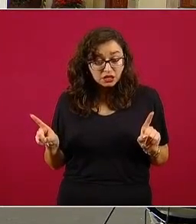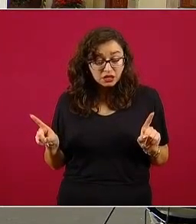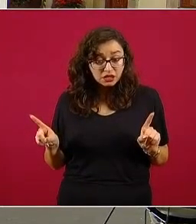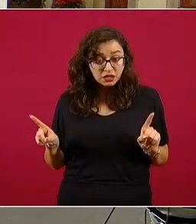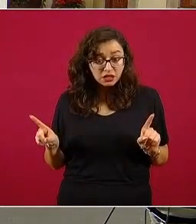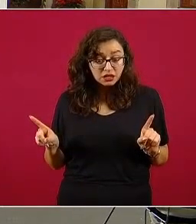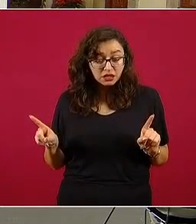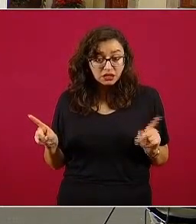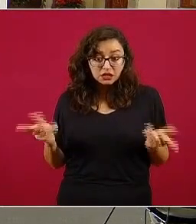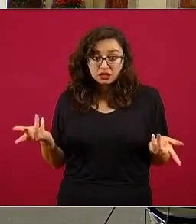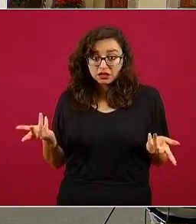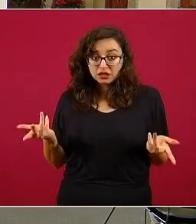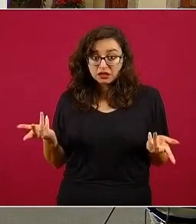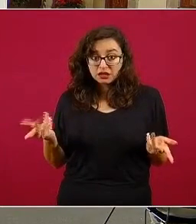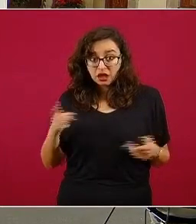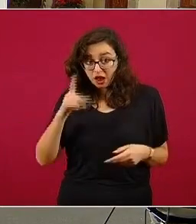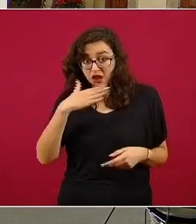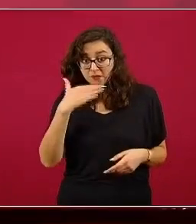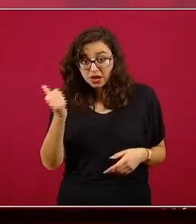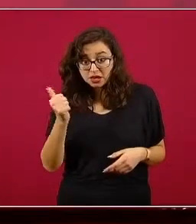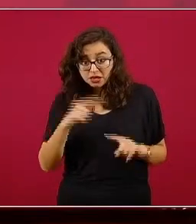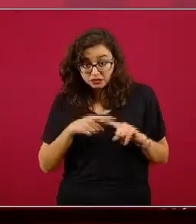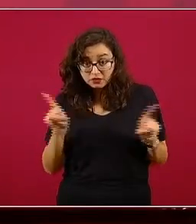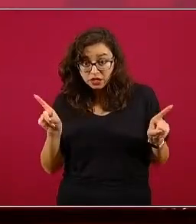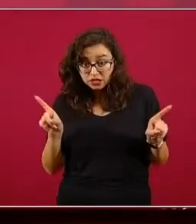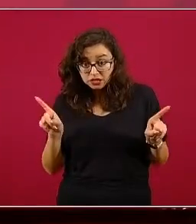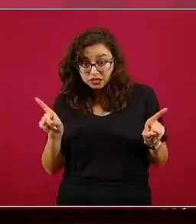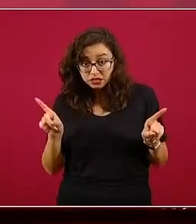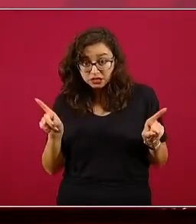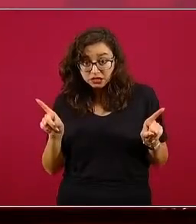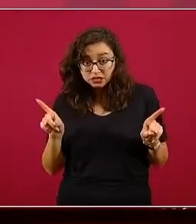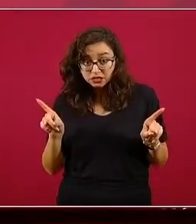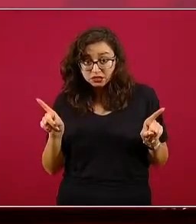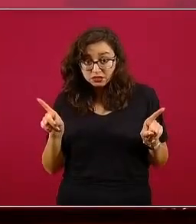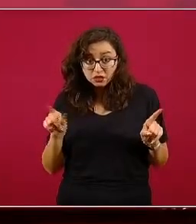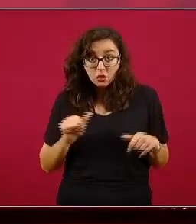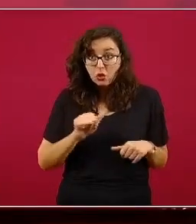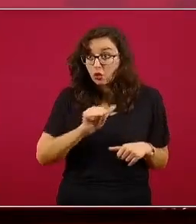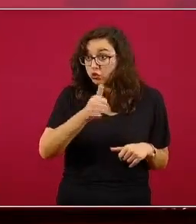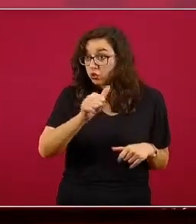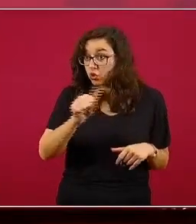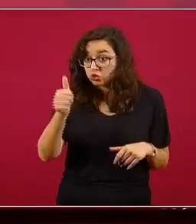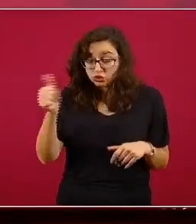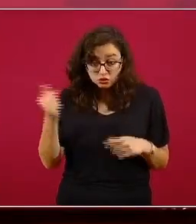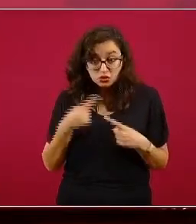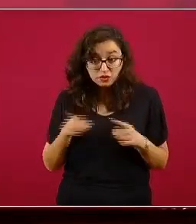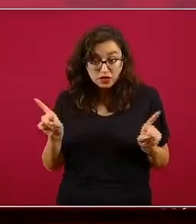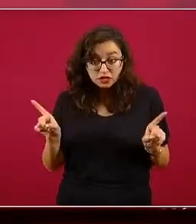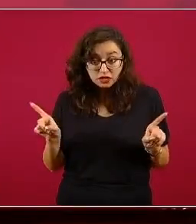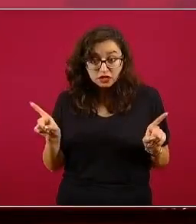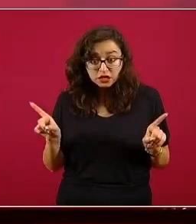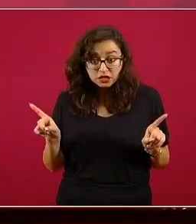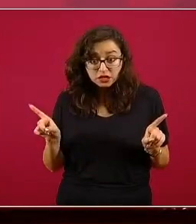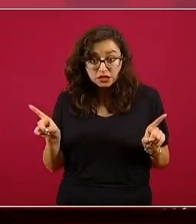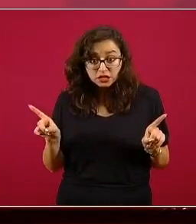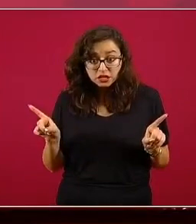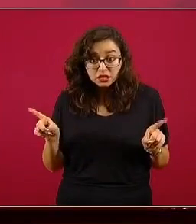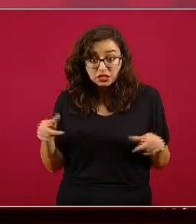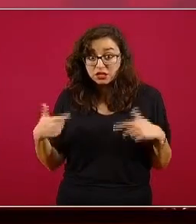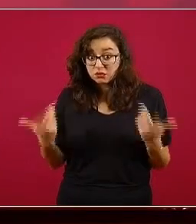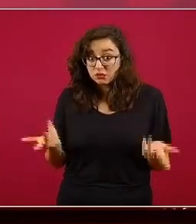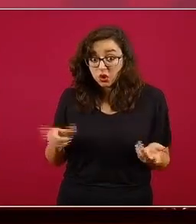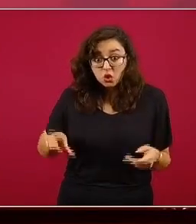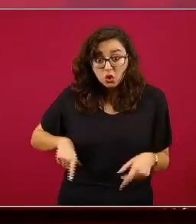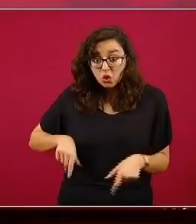dijo la jefa de Estado de Alemania? ¿Es distinto al que dicen otras mandatarias y mandatarios? ¿Es distinto al que